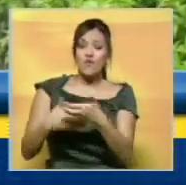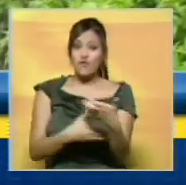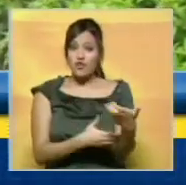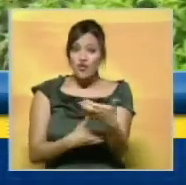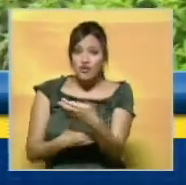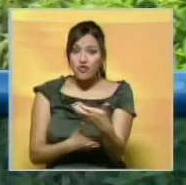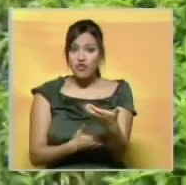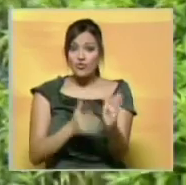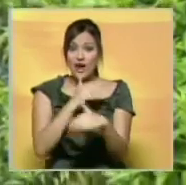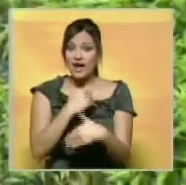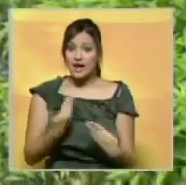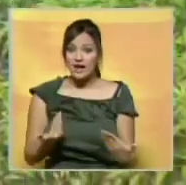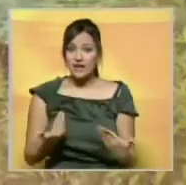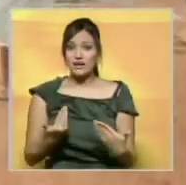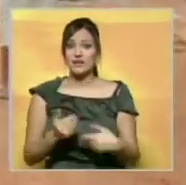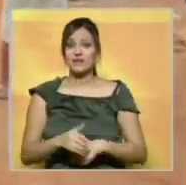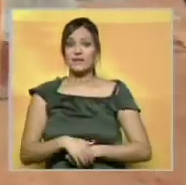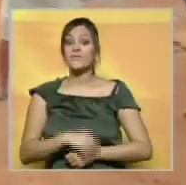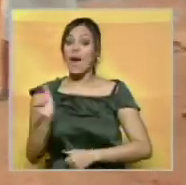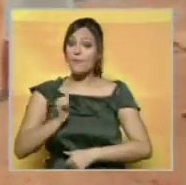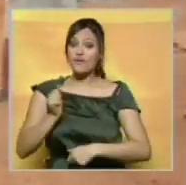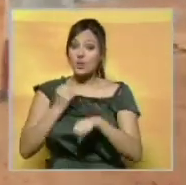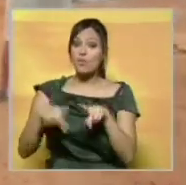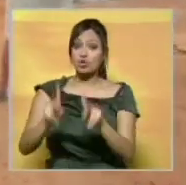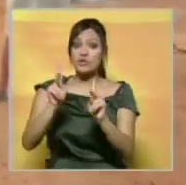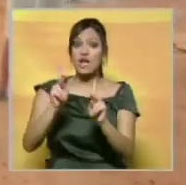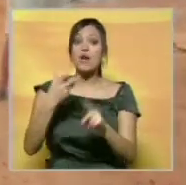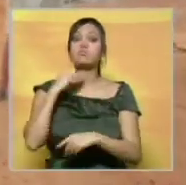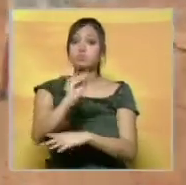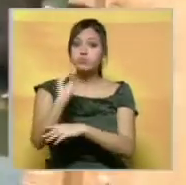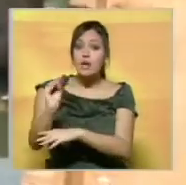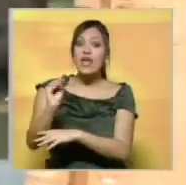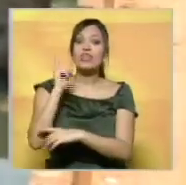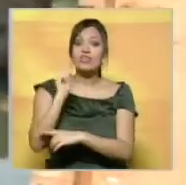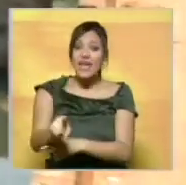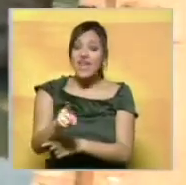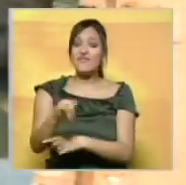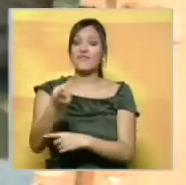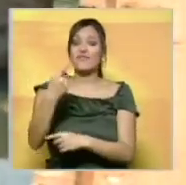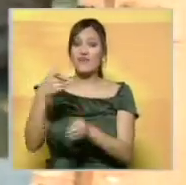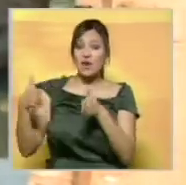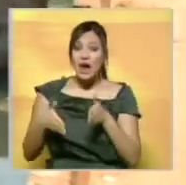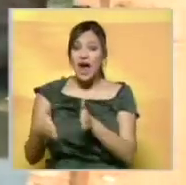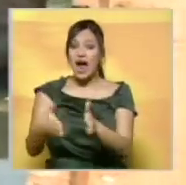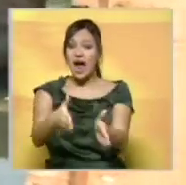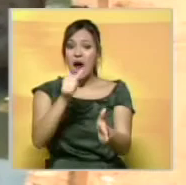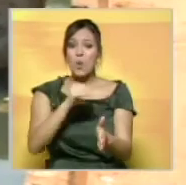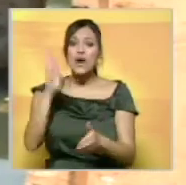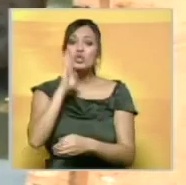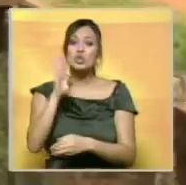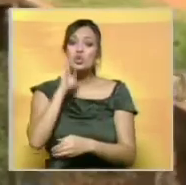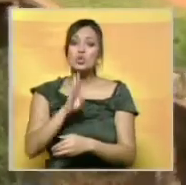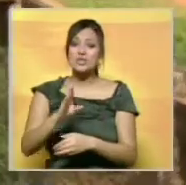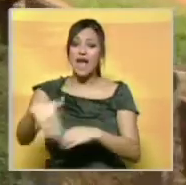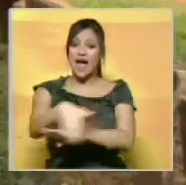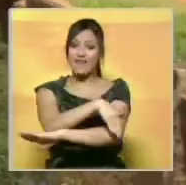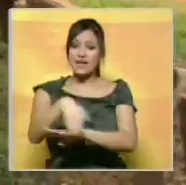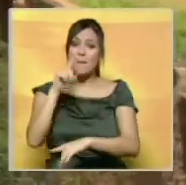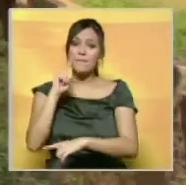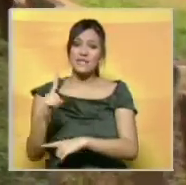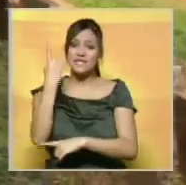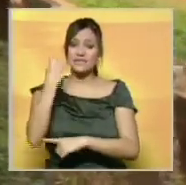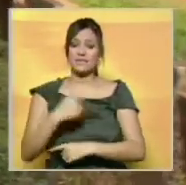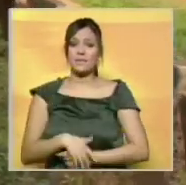fumigación. Los habitantes de la comunidad aprovecharon la oportunidad para solicitar el embaulamiento de las aguas servidas que atraviesan la avenida